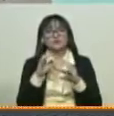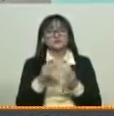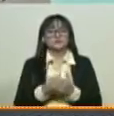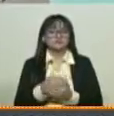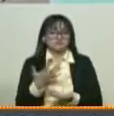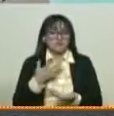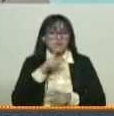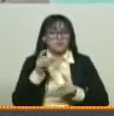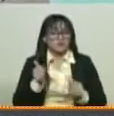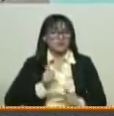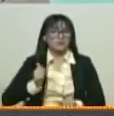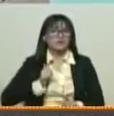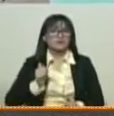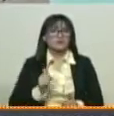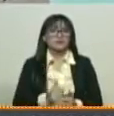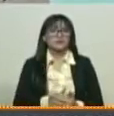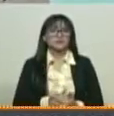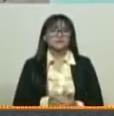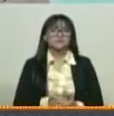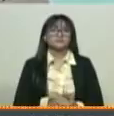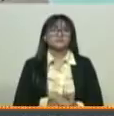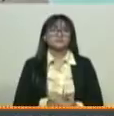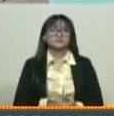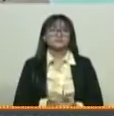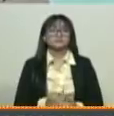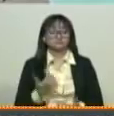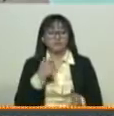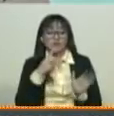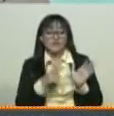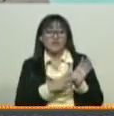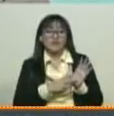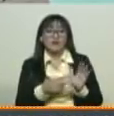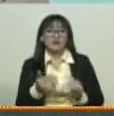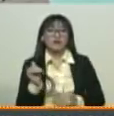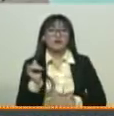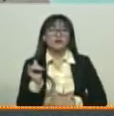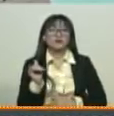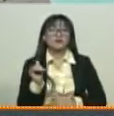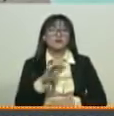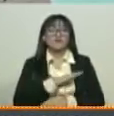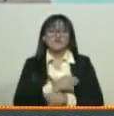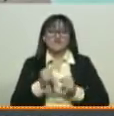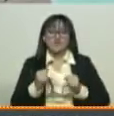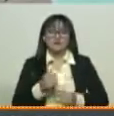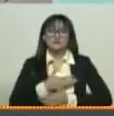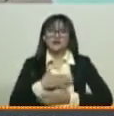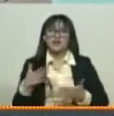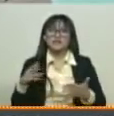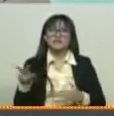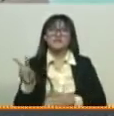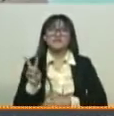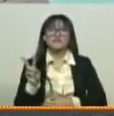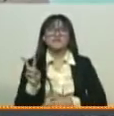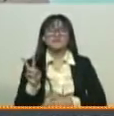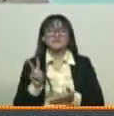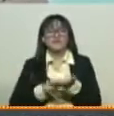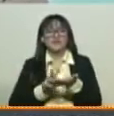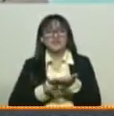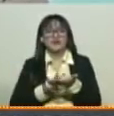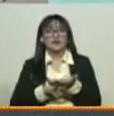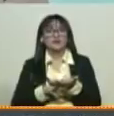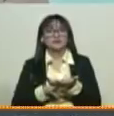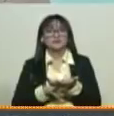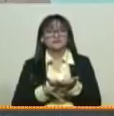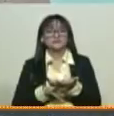quieran preguntar. Porque cuando uno tiene la verdad, tiene una fuerza tan grande la verdad que termina desmontando todas